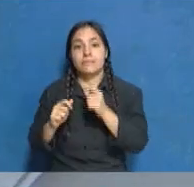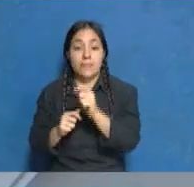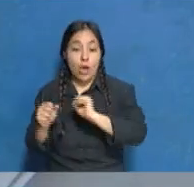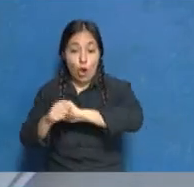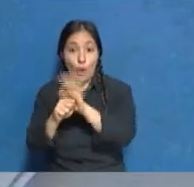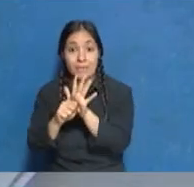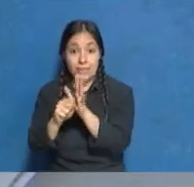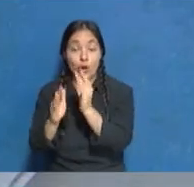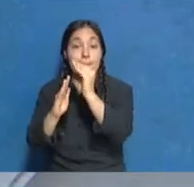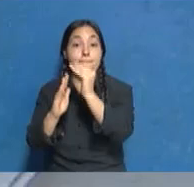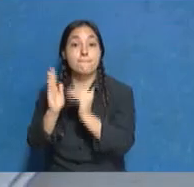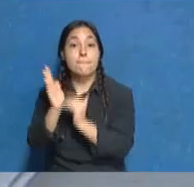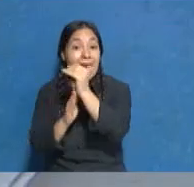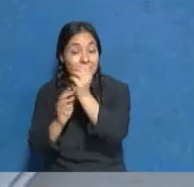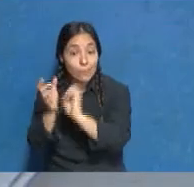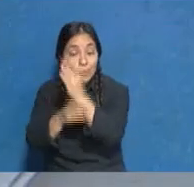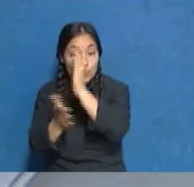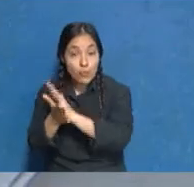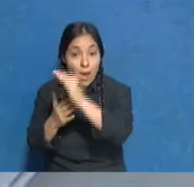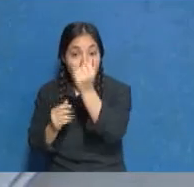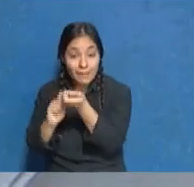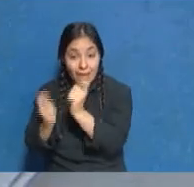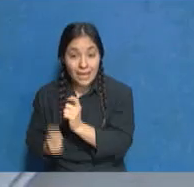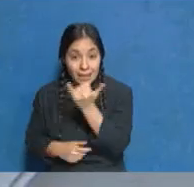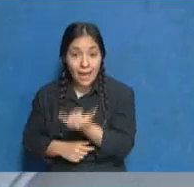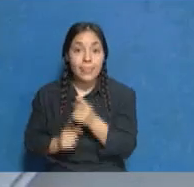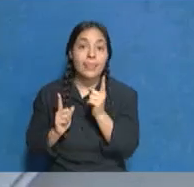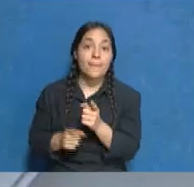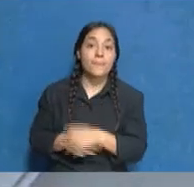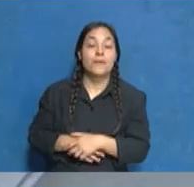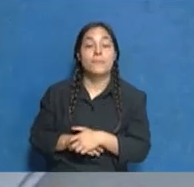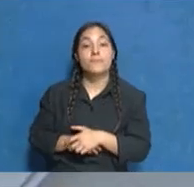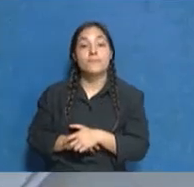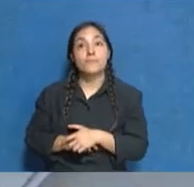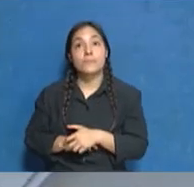hemos genotipificado, además de que ocupa